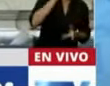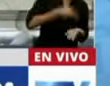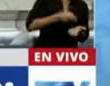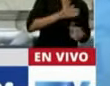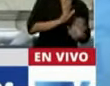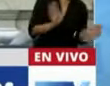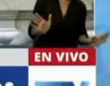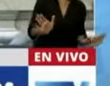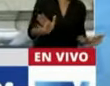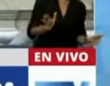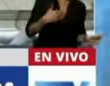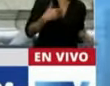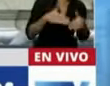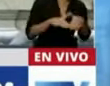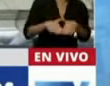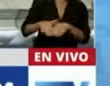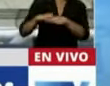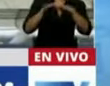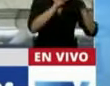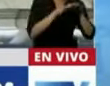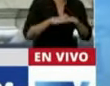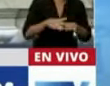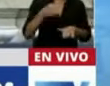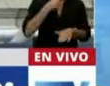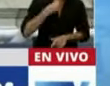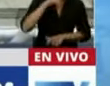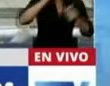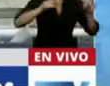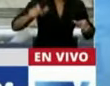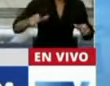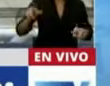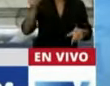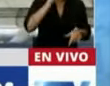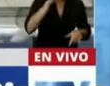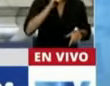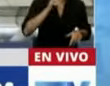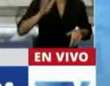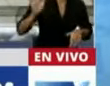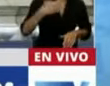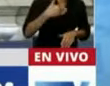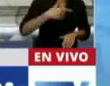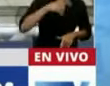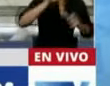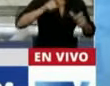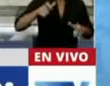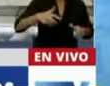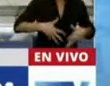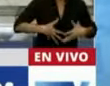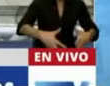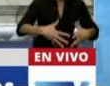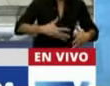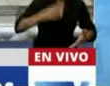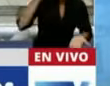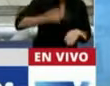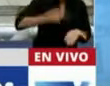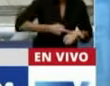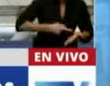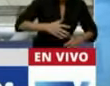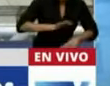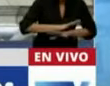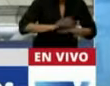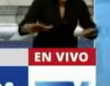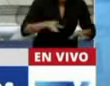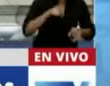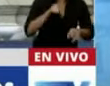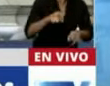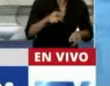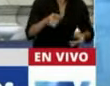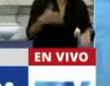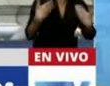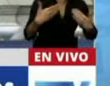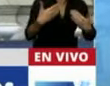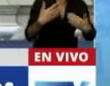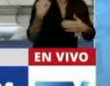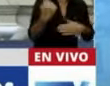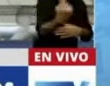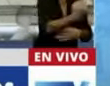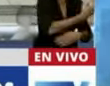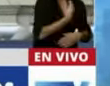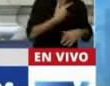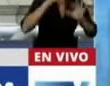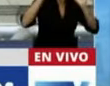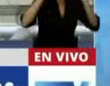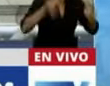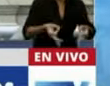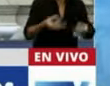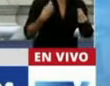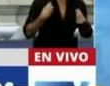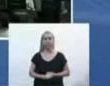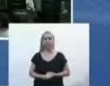Quiero que cada mujer, cada ser gestante que toma la decisión de interrumpir su embarazo, tenga las posibilidades de que va a tener